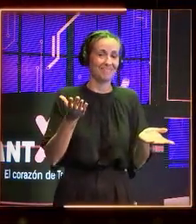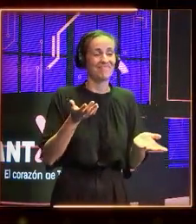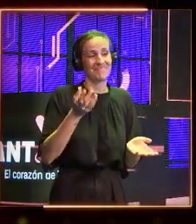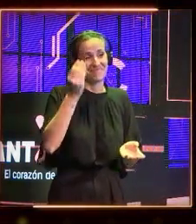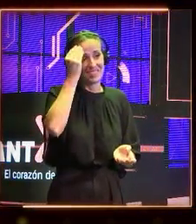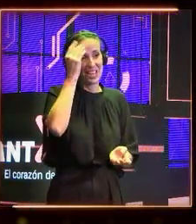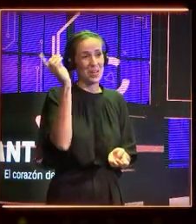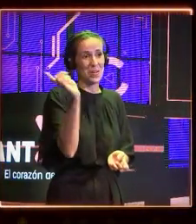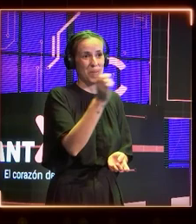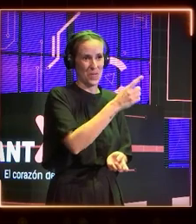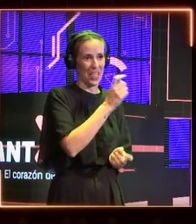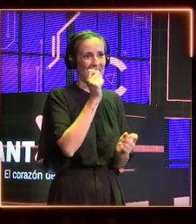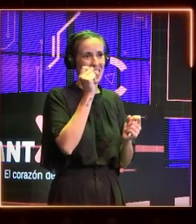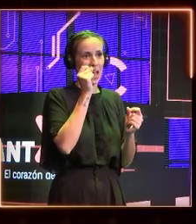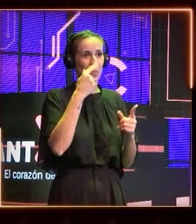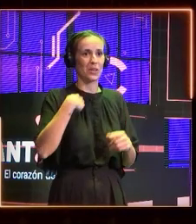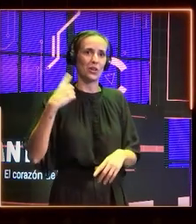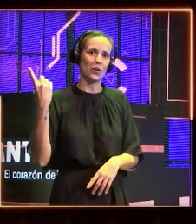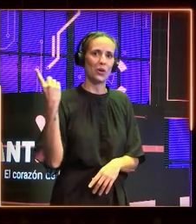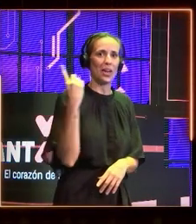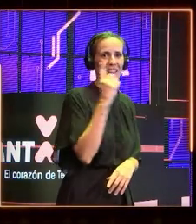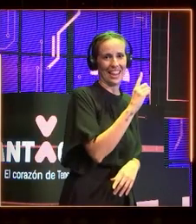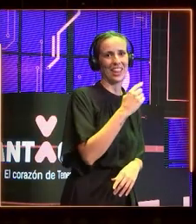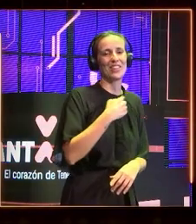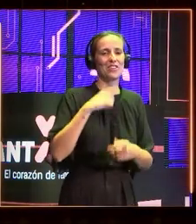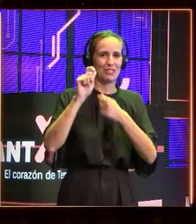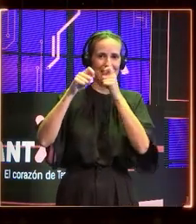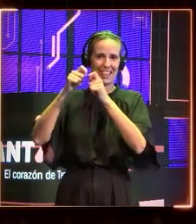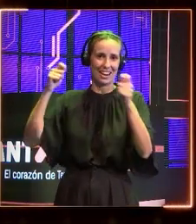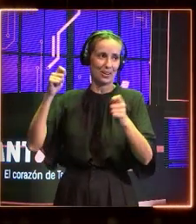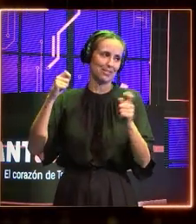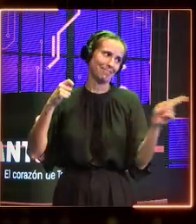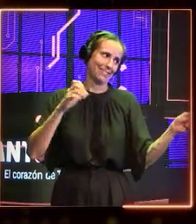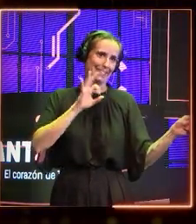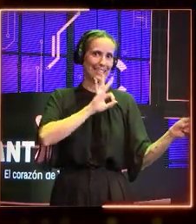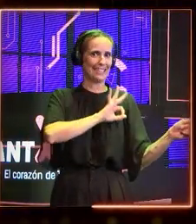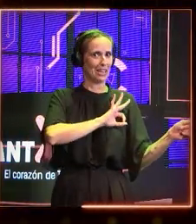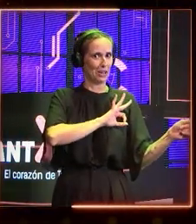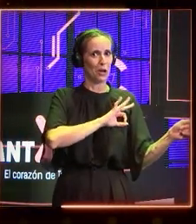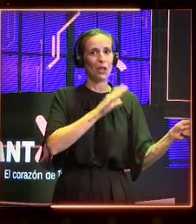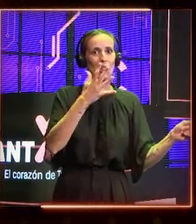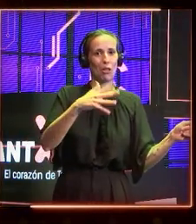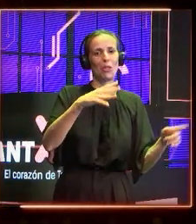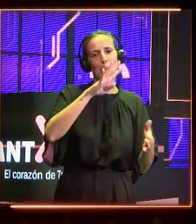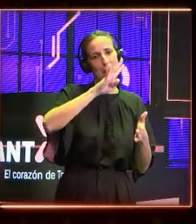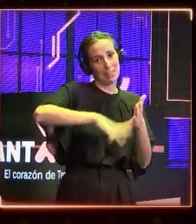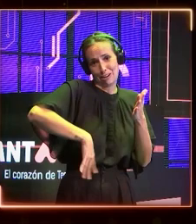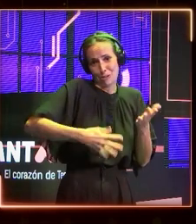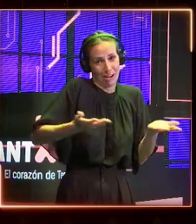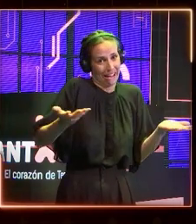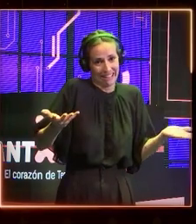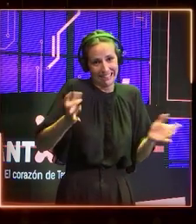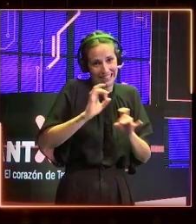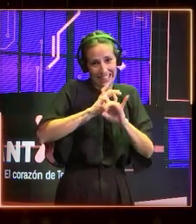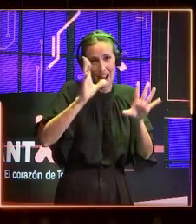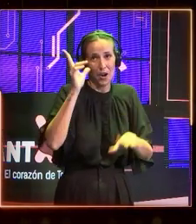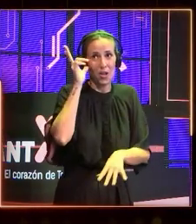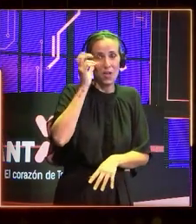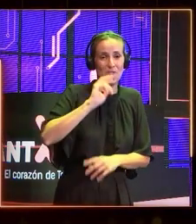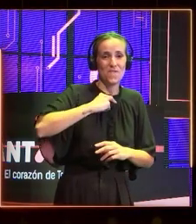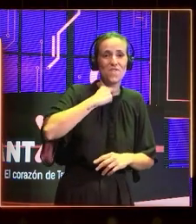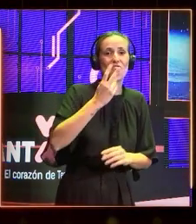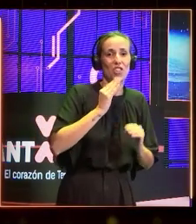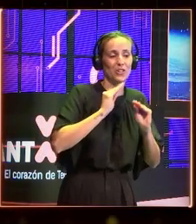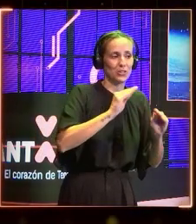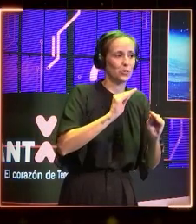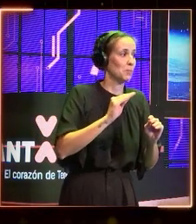que habéis reconocido cuando he entrado que soy de Zaragoza y esta señora no se ve claramente que es de Barcelona Pues bueno como digo las imágenes hablan